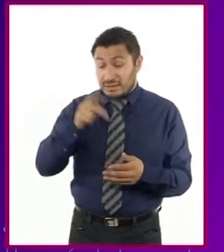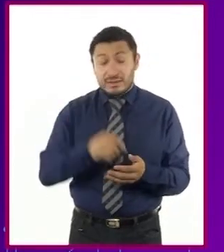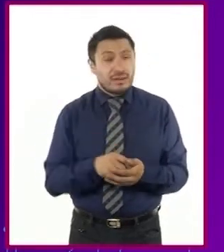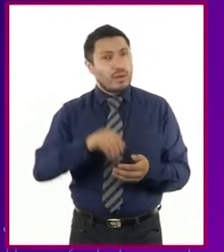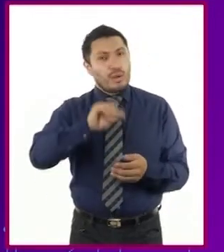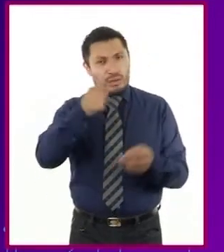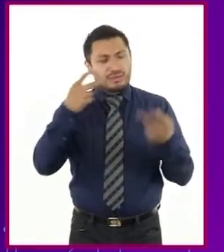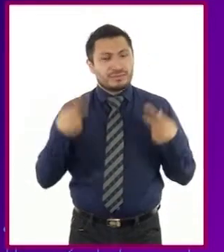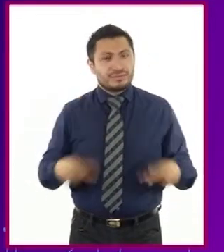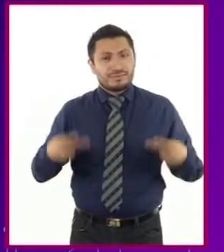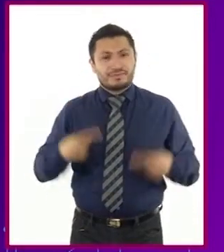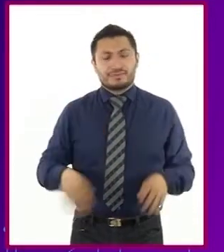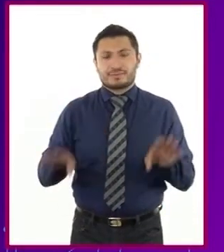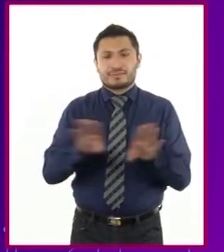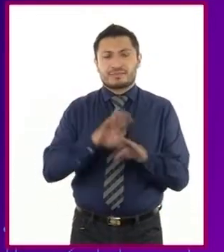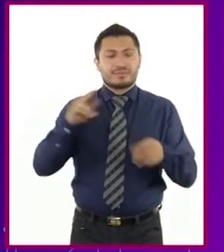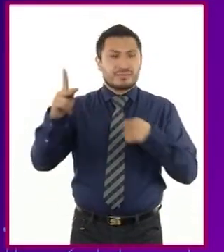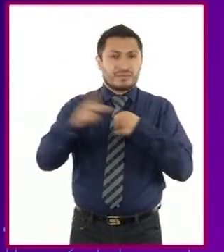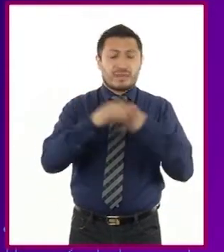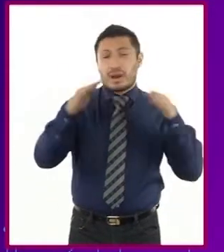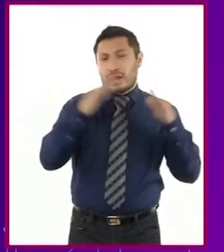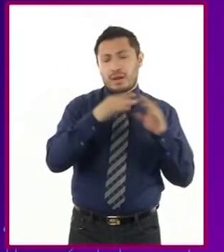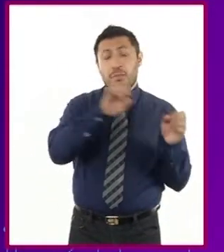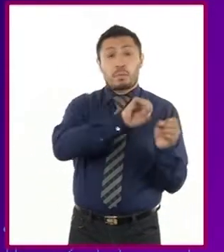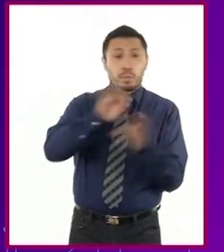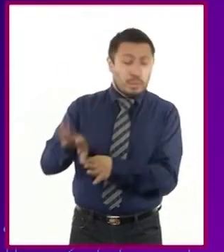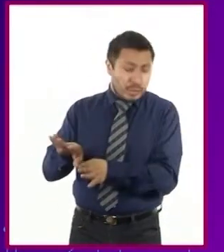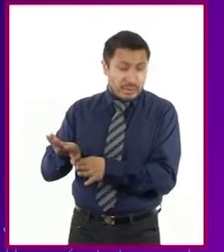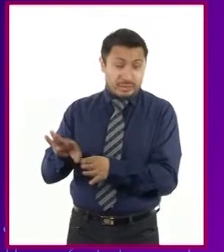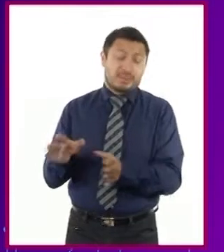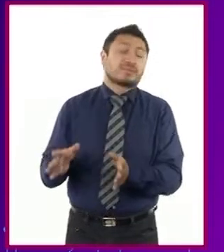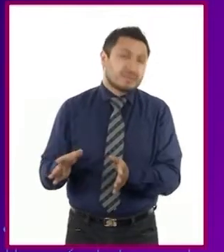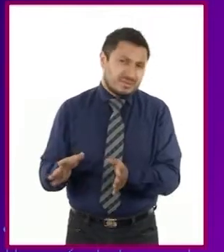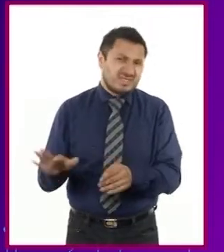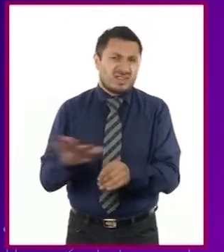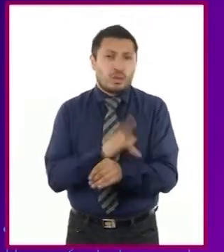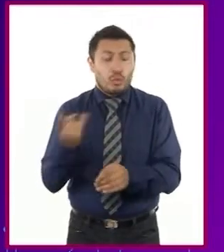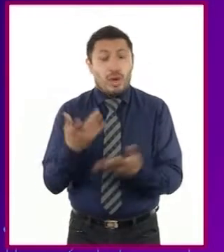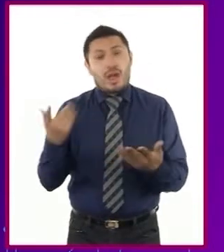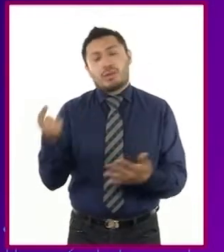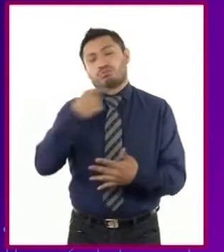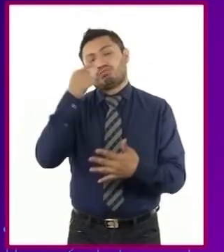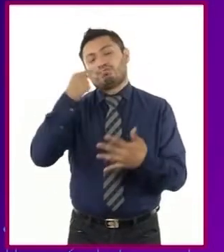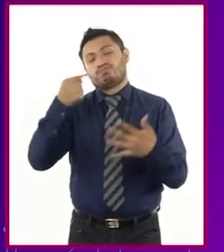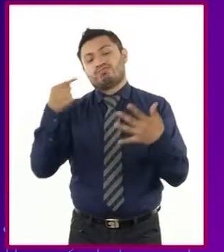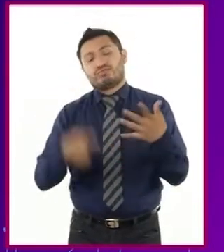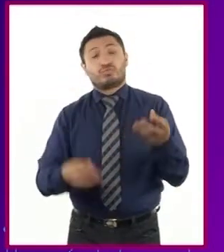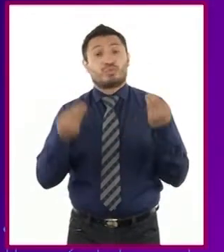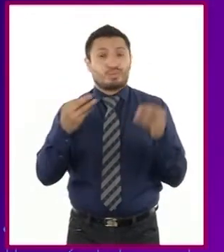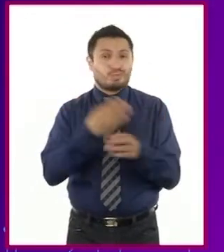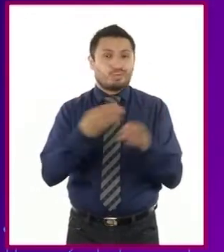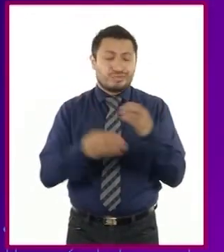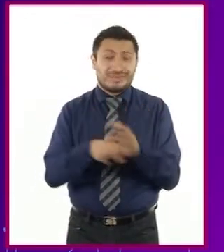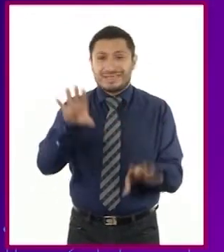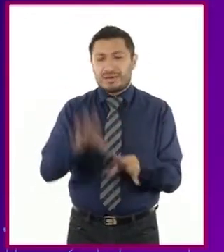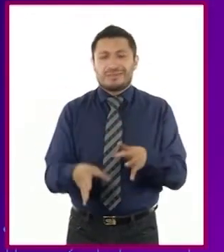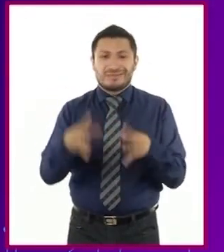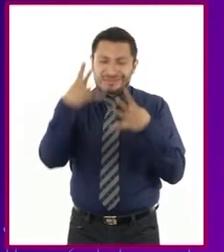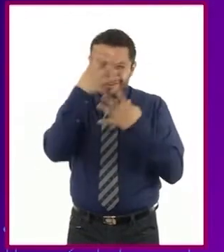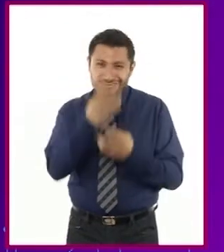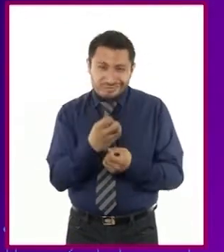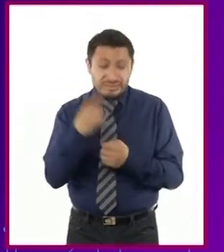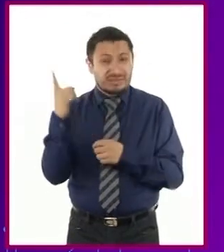otras personas abandonan sus hogares y sus países por una serie de razones a veces trágicas,